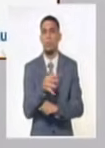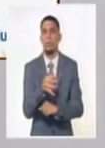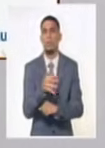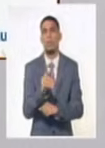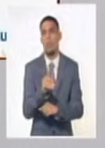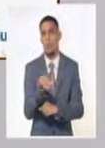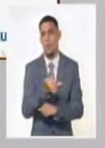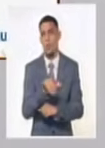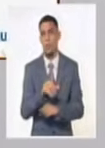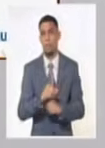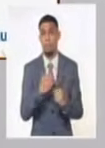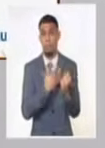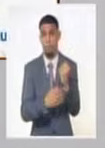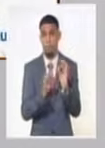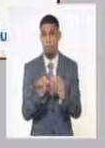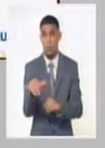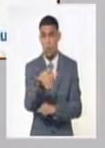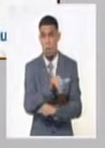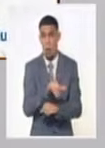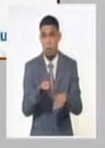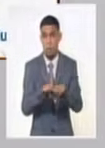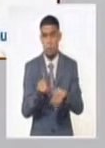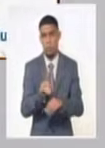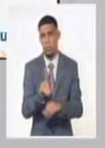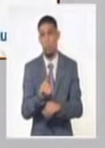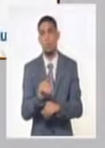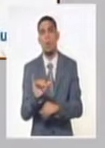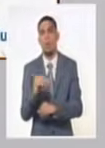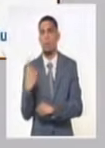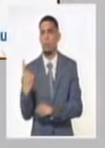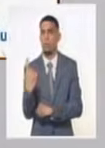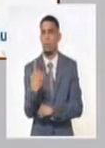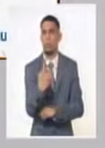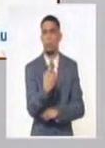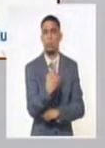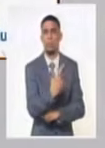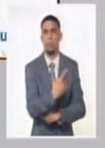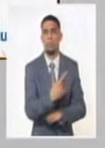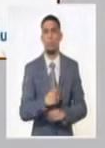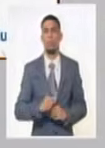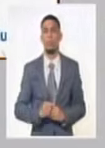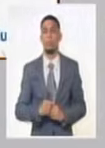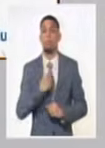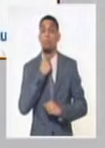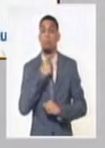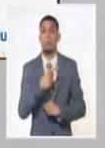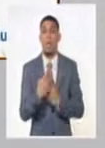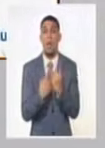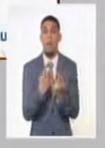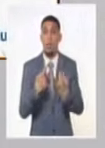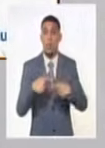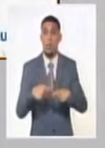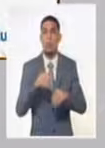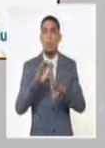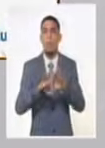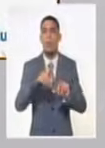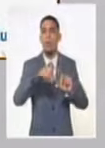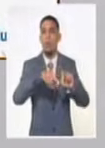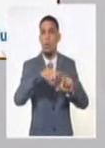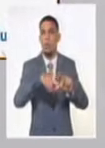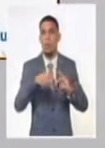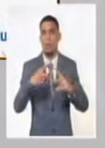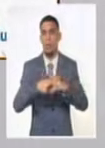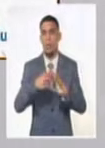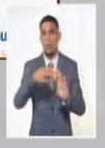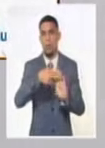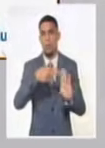son iguales y a partir de ellas es que se toman decisiones entonces sobre asignaturas y contenidos en cada una de las carreras.